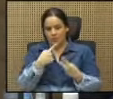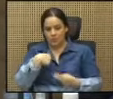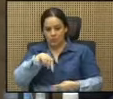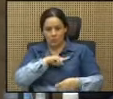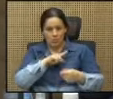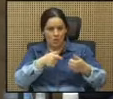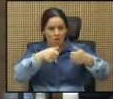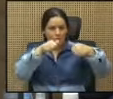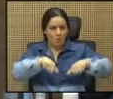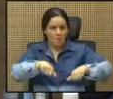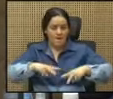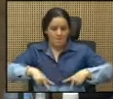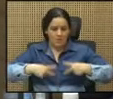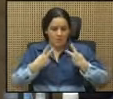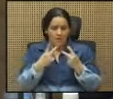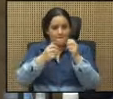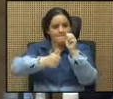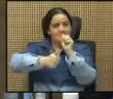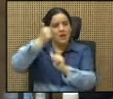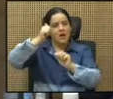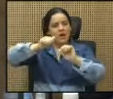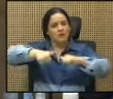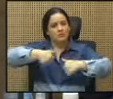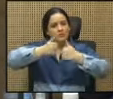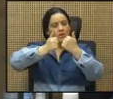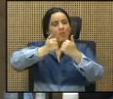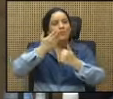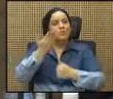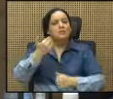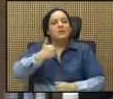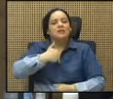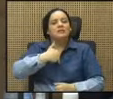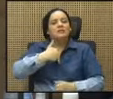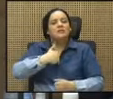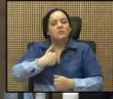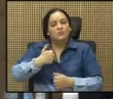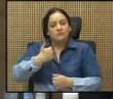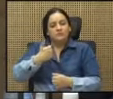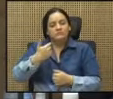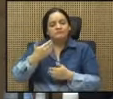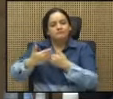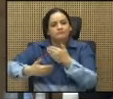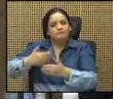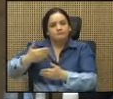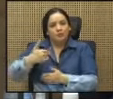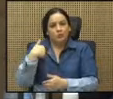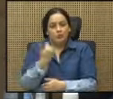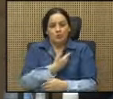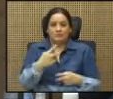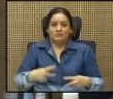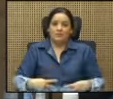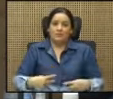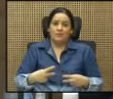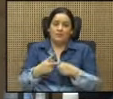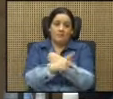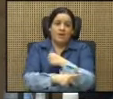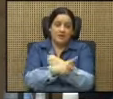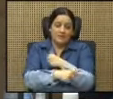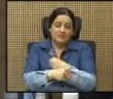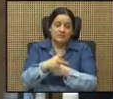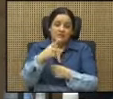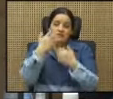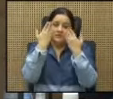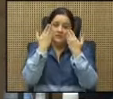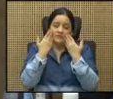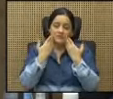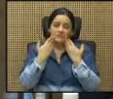vivimos uno de los mayores desafíos por los que ha tenido que atravesar nuestro país. Y es realmente triste que tengamos